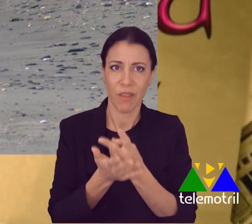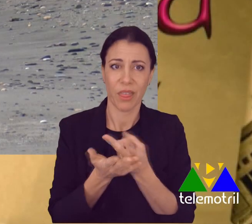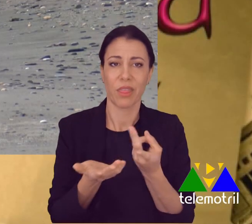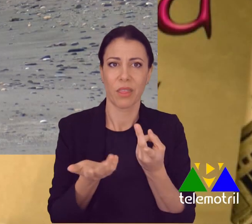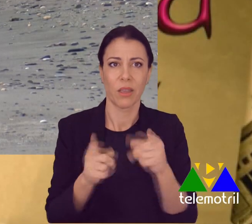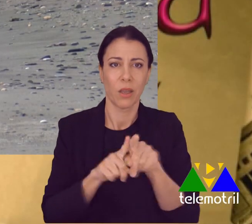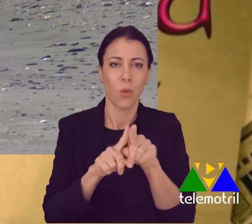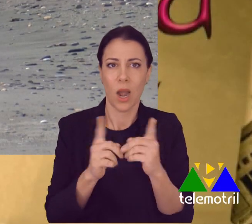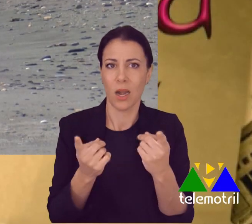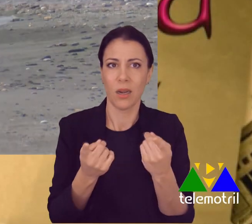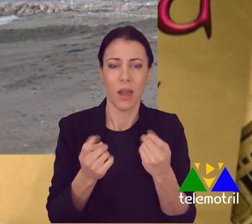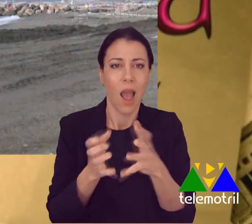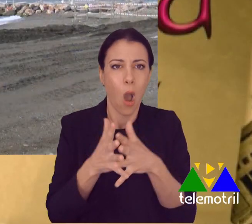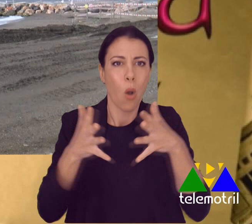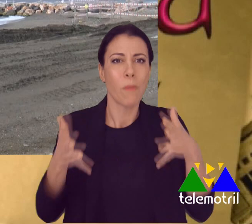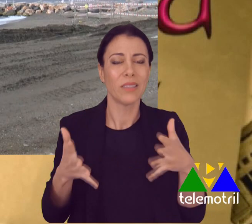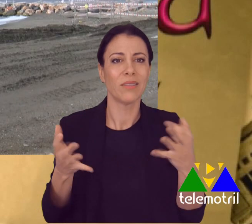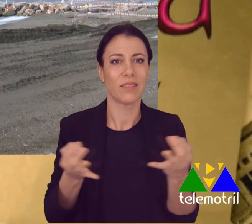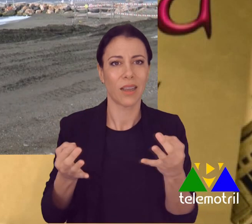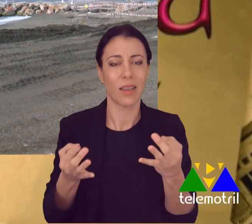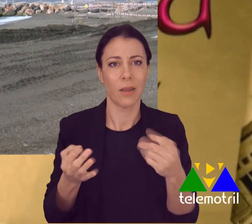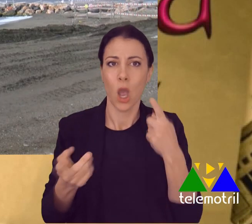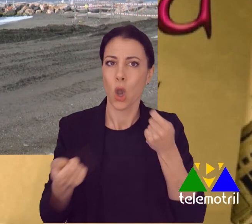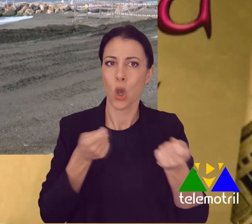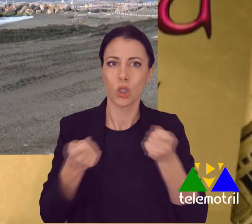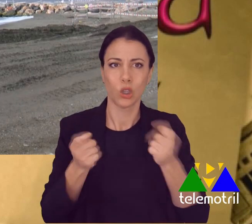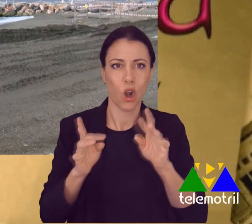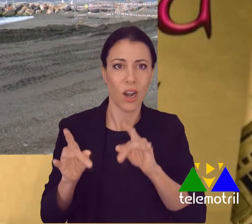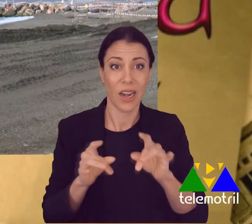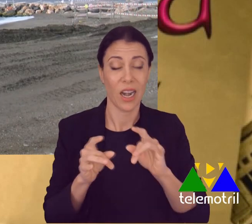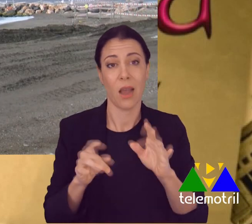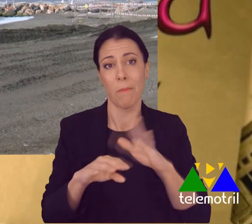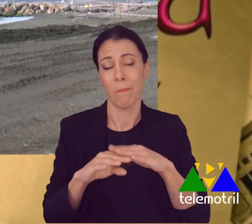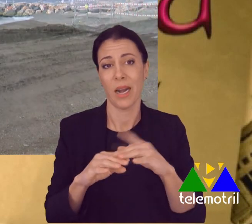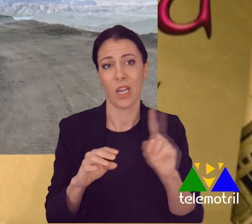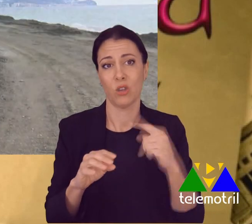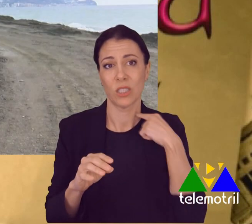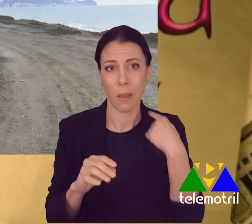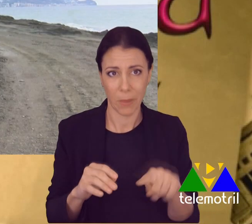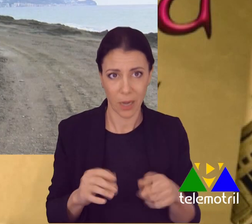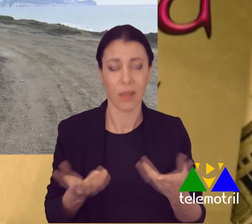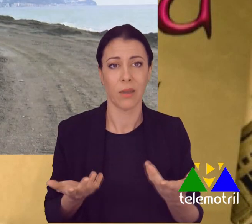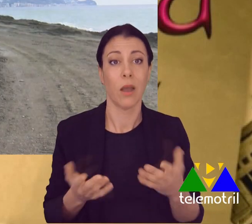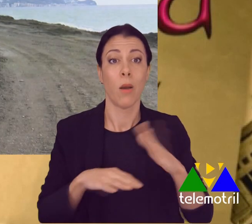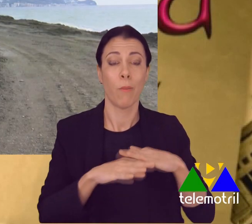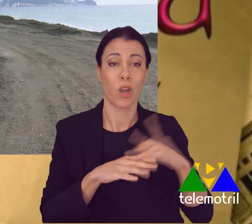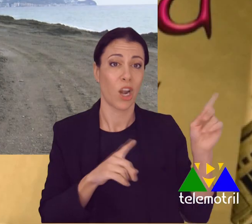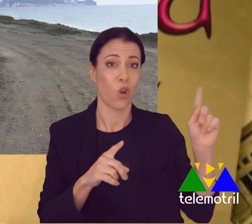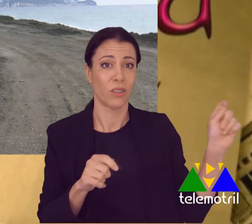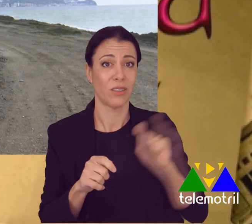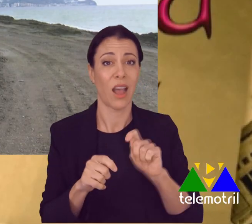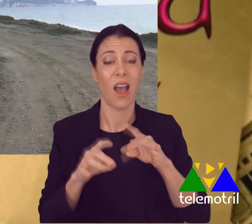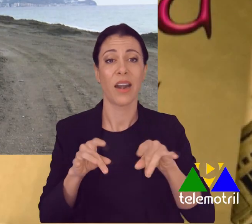era, es decir, aumentar el control de las arenas, que no se vaya, el río seguirá sin aportar arena. Hoy